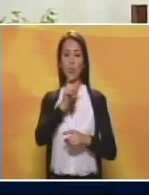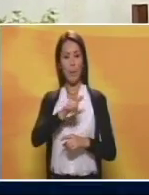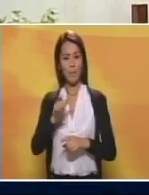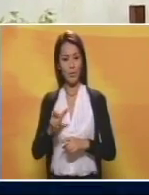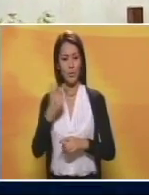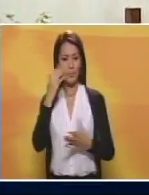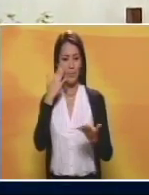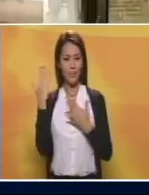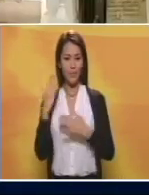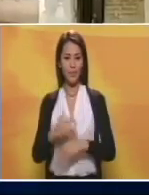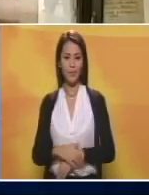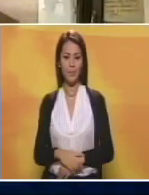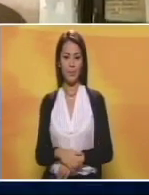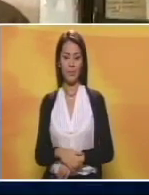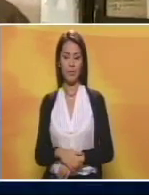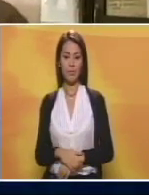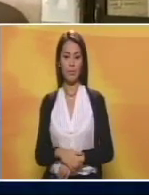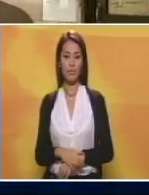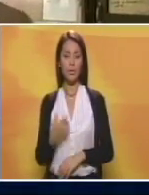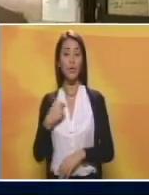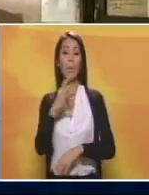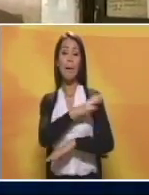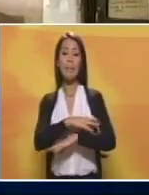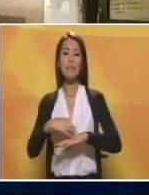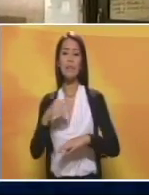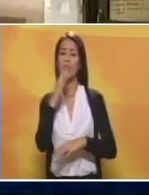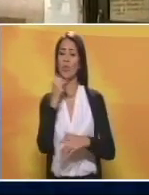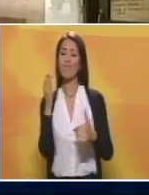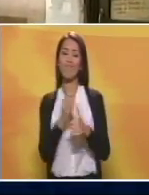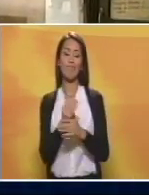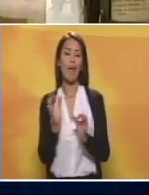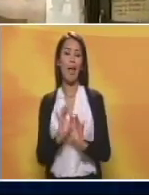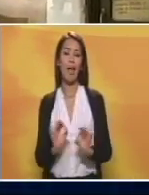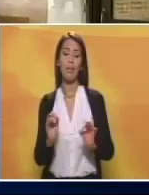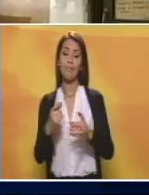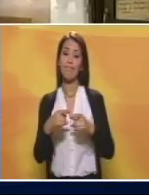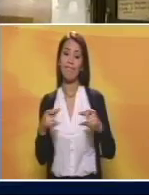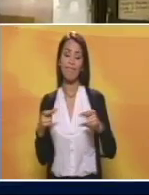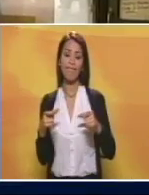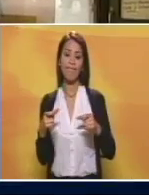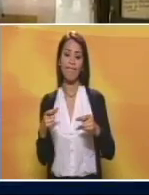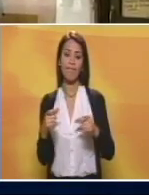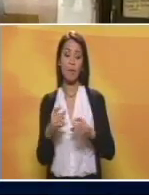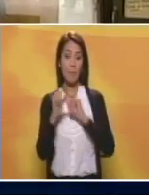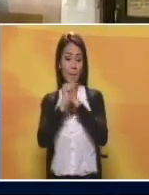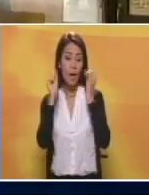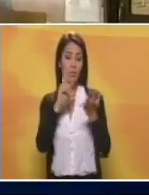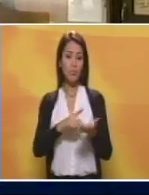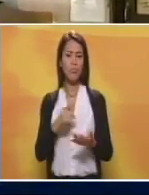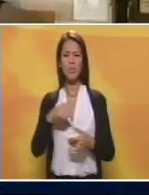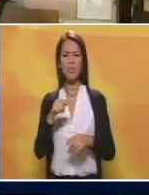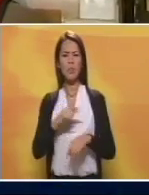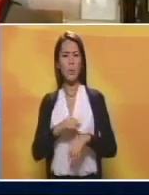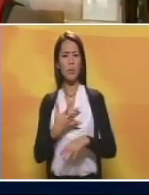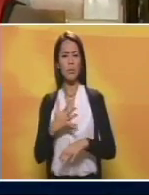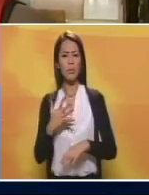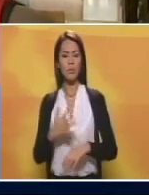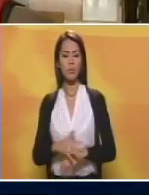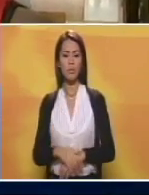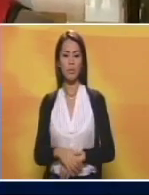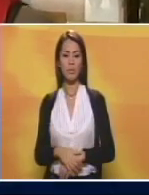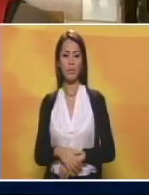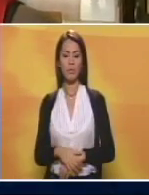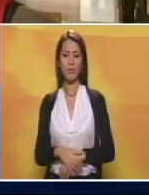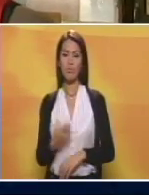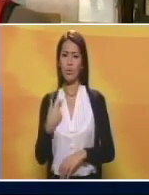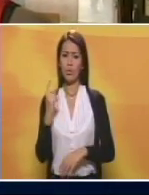pasajeros. Veamos qué nos dijeron. Voy para el Tigre y no consigo pasaje temprano para ir para allá. ¿Qué tiempo tienes aquí en el terminal?